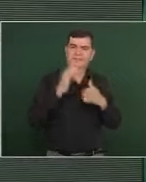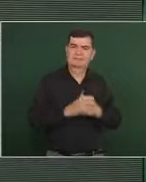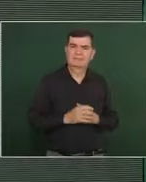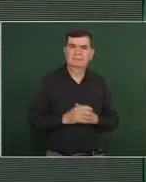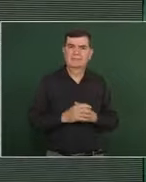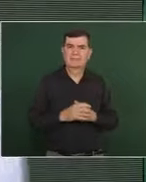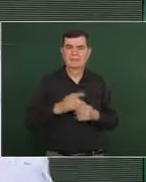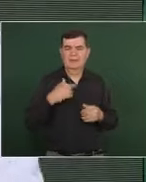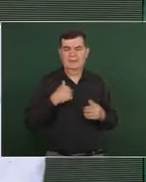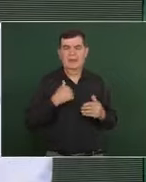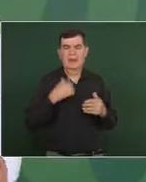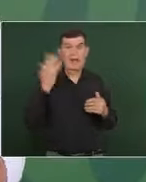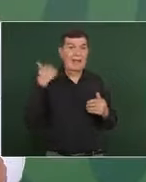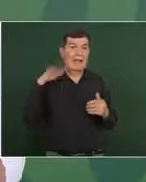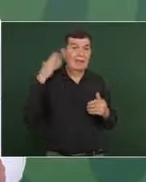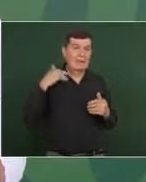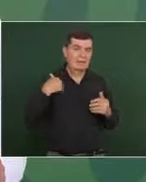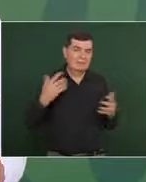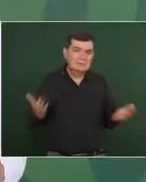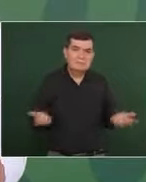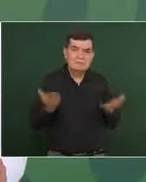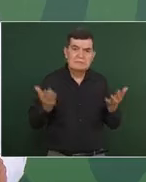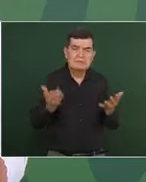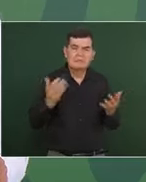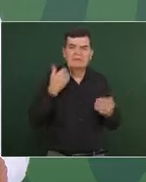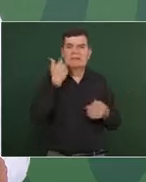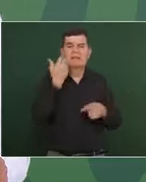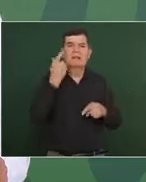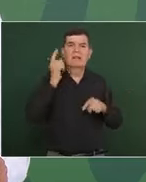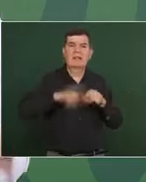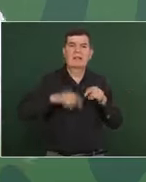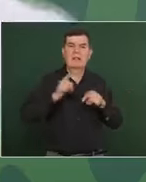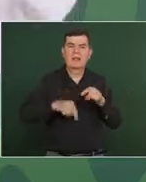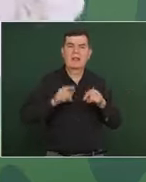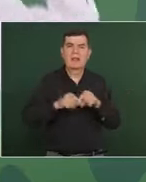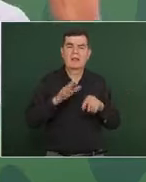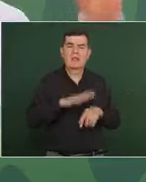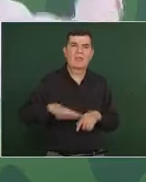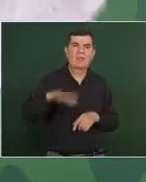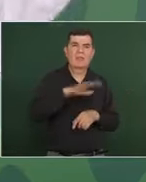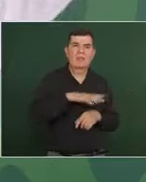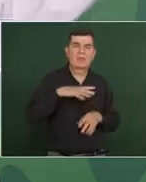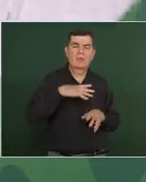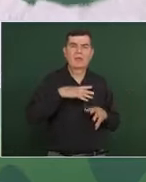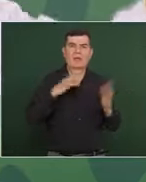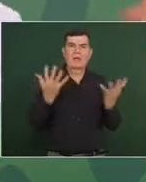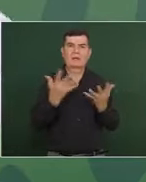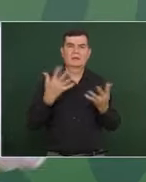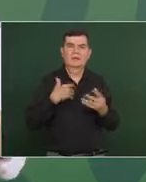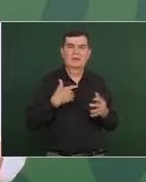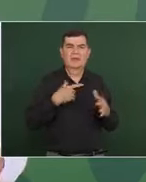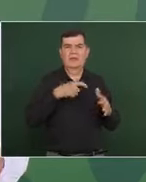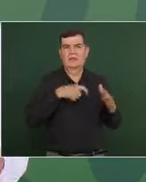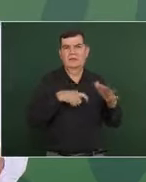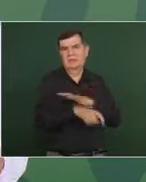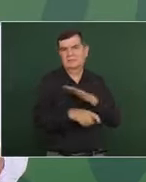en vez de exaltarlos, querían que todos nos volviéramos